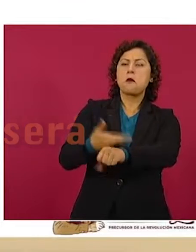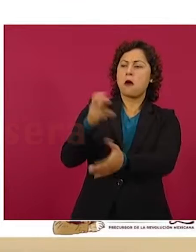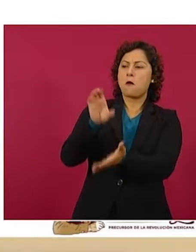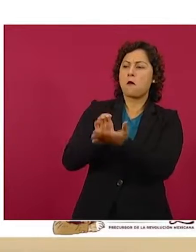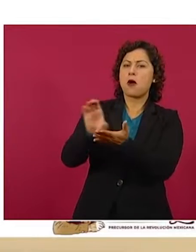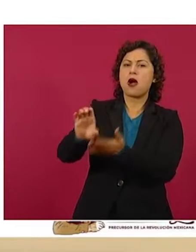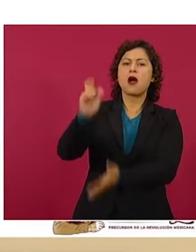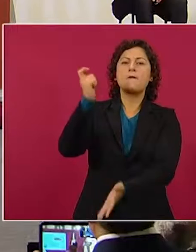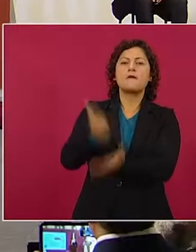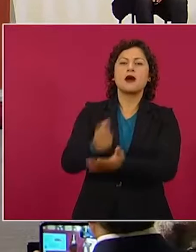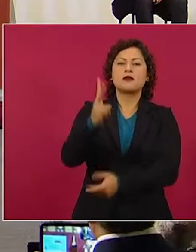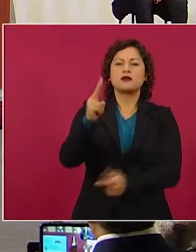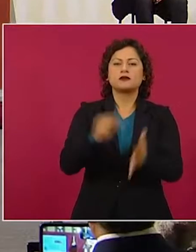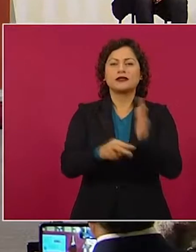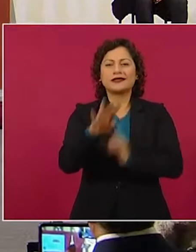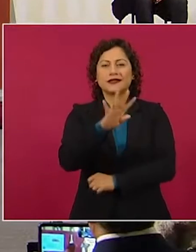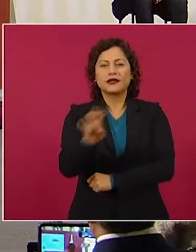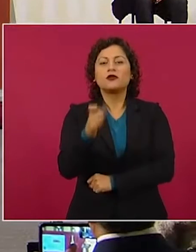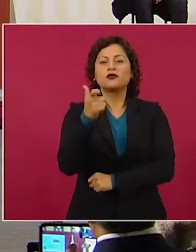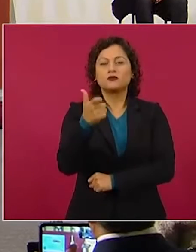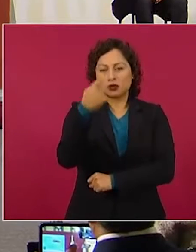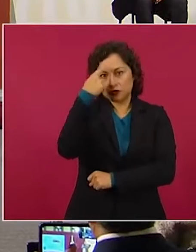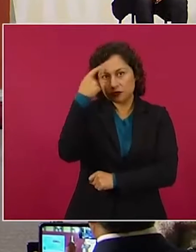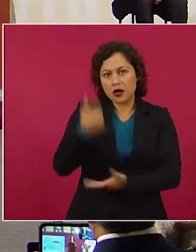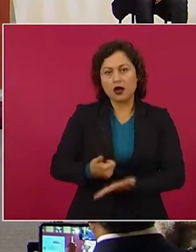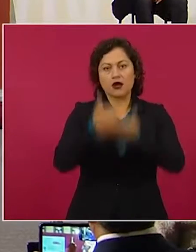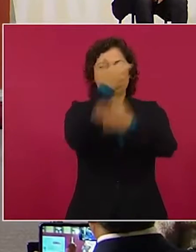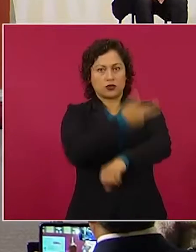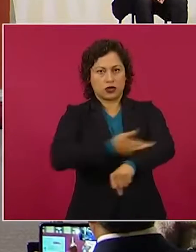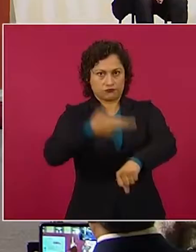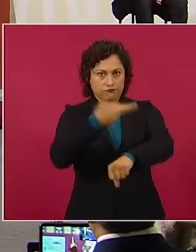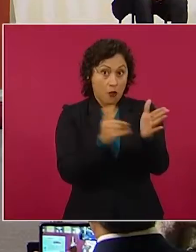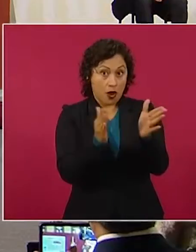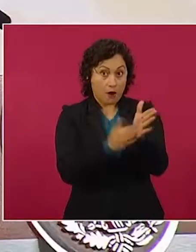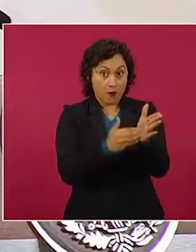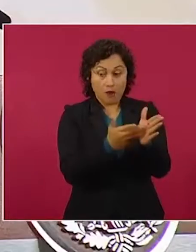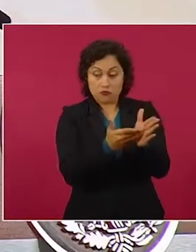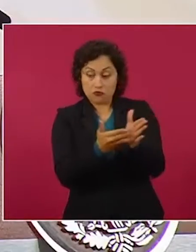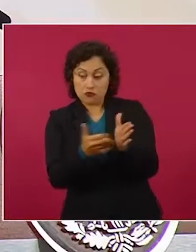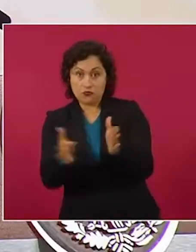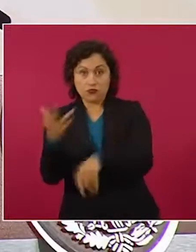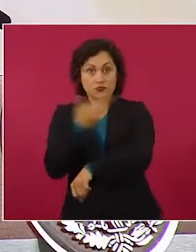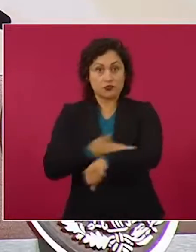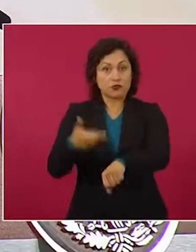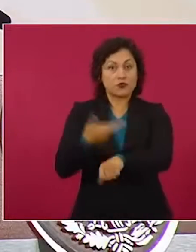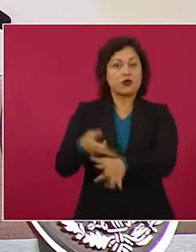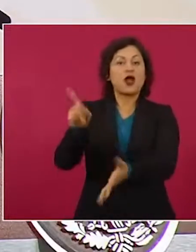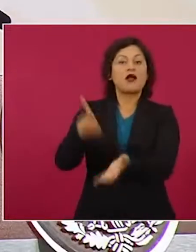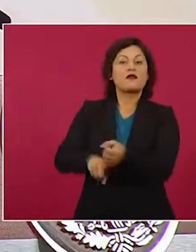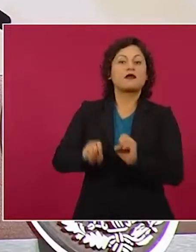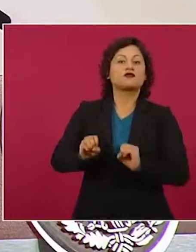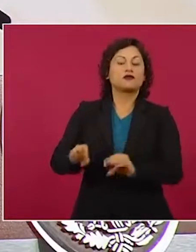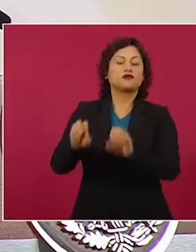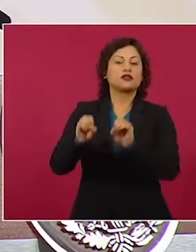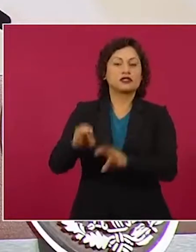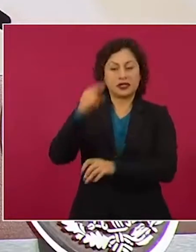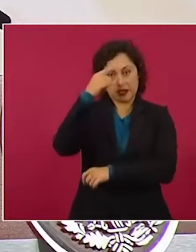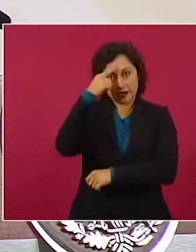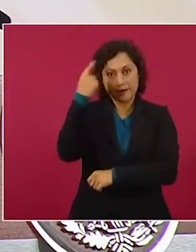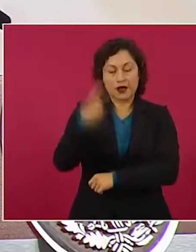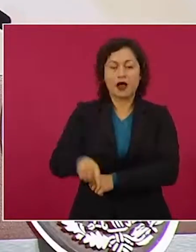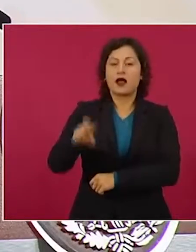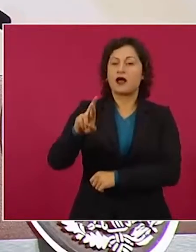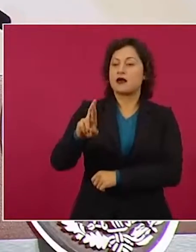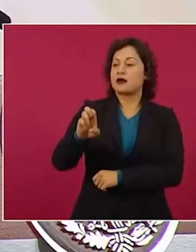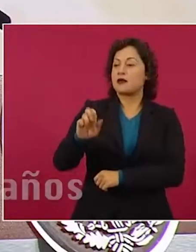$2,500, así como la realización del trámite correspondiente ante el Registro Público Vehicular, el